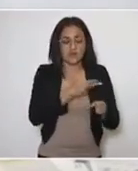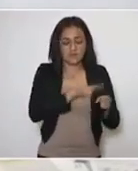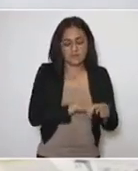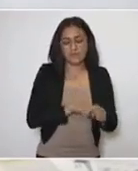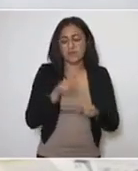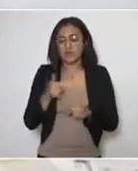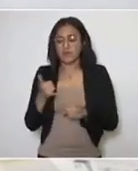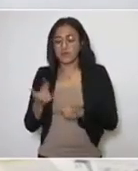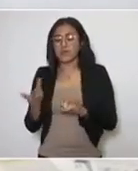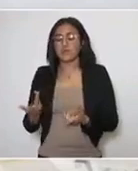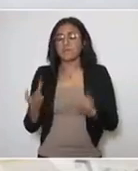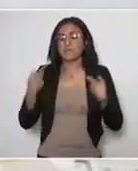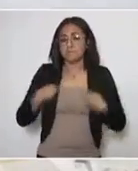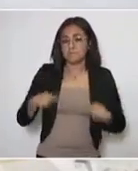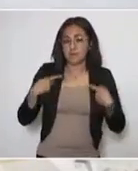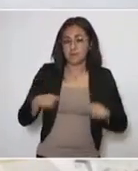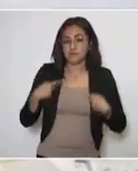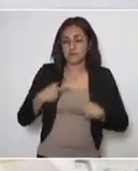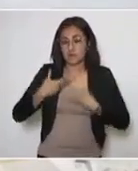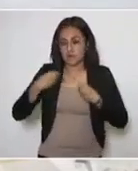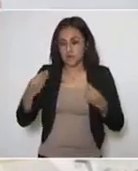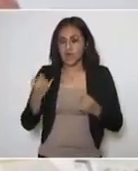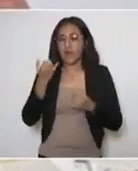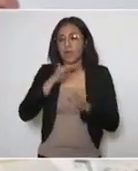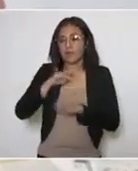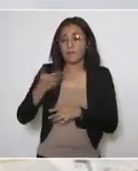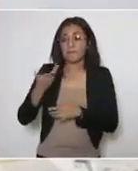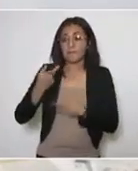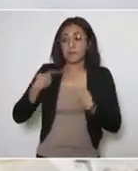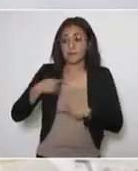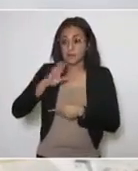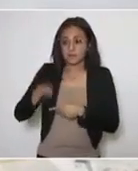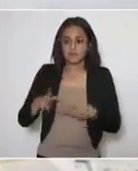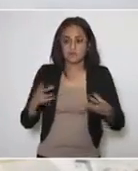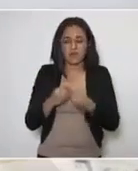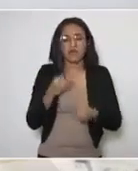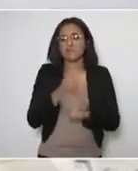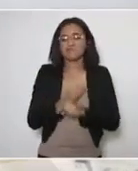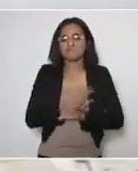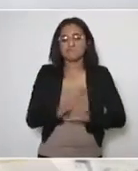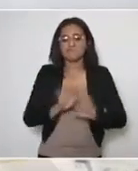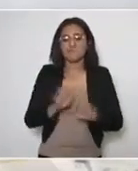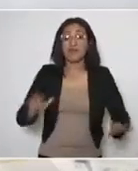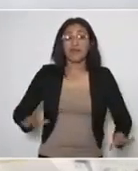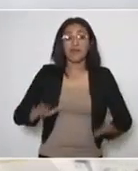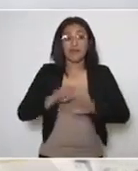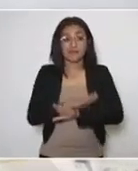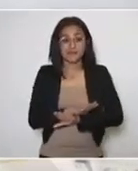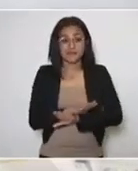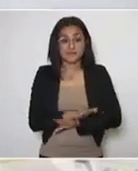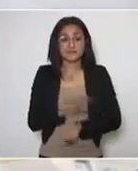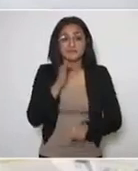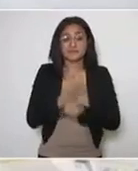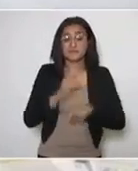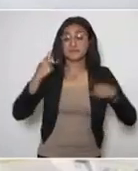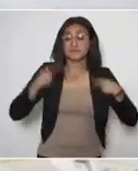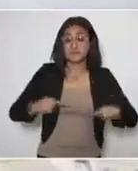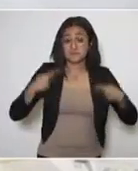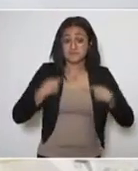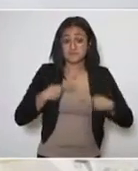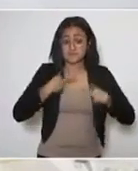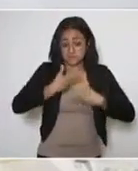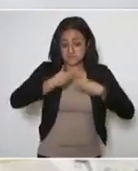las lamentables defunciones. Y actualmente ya las proyecciones para el número de